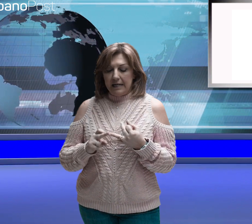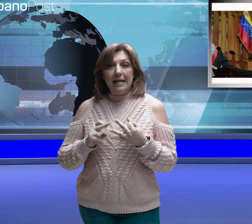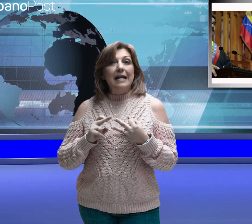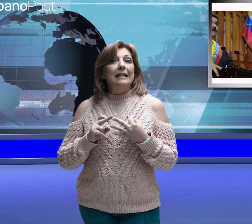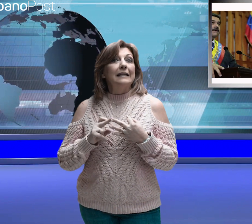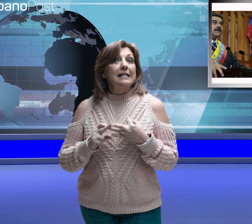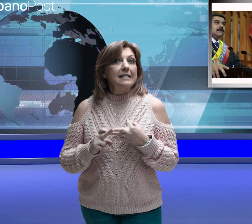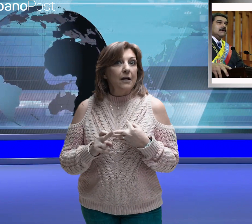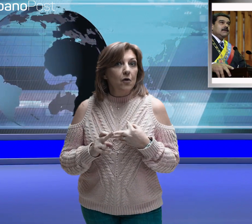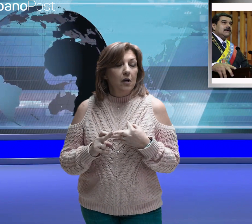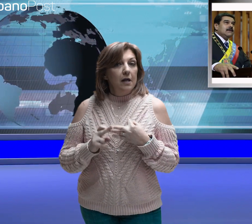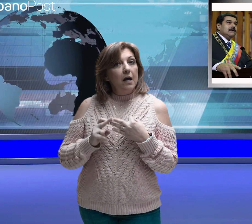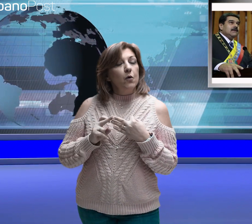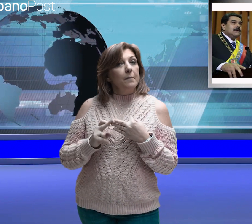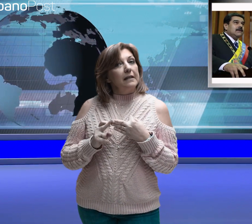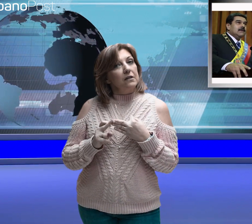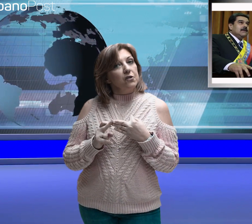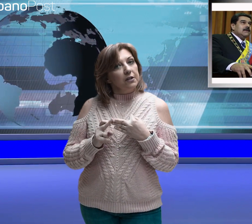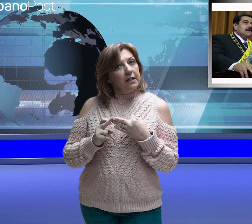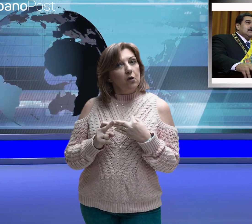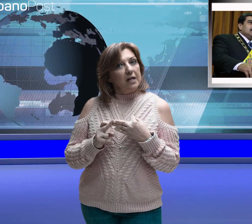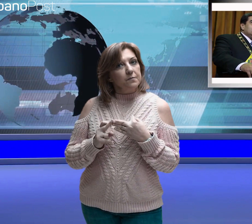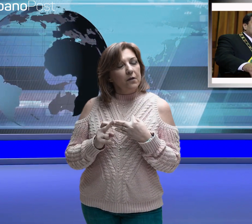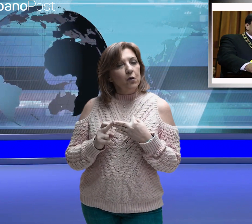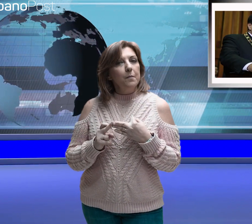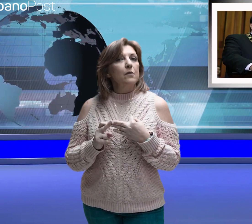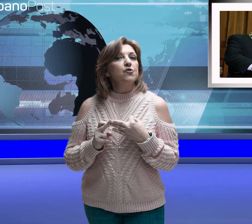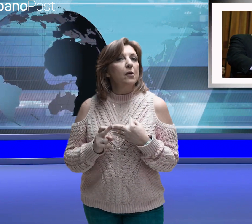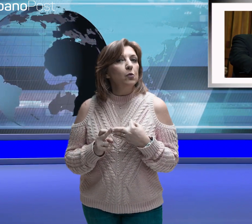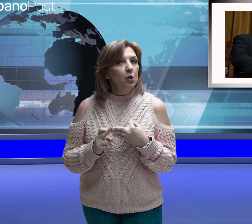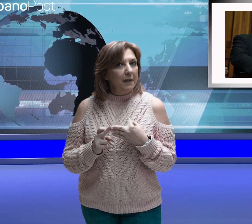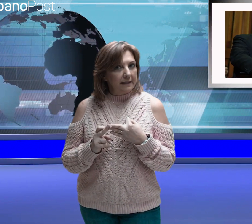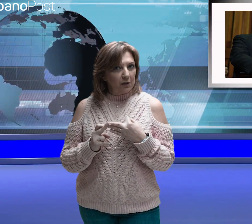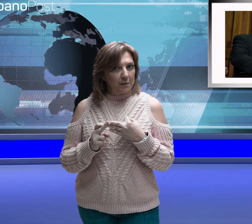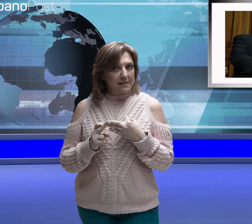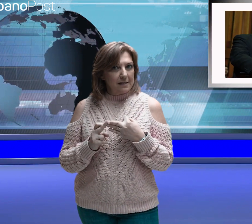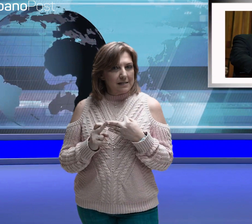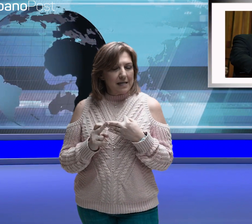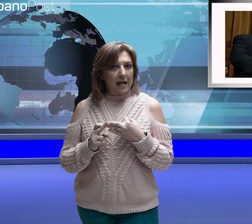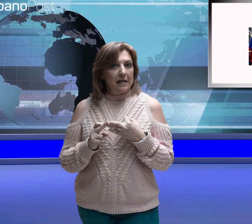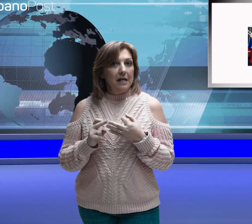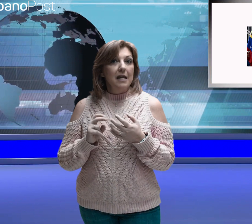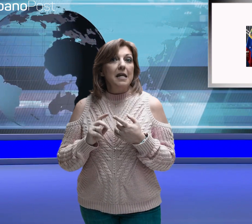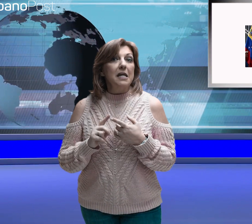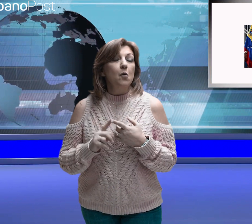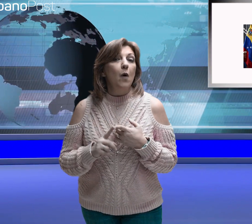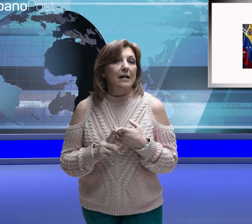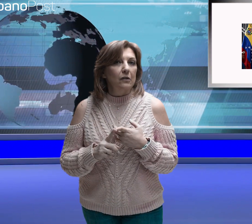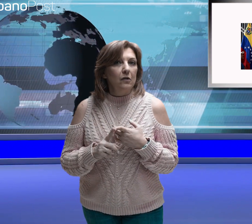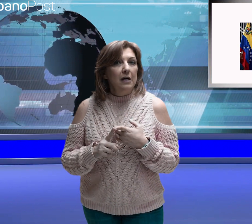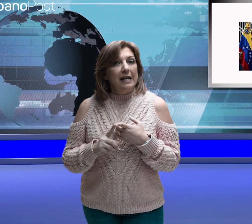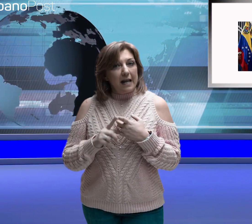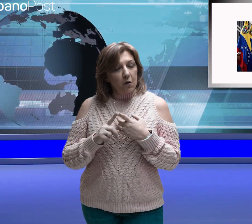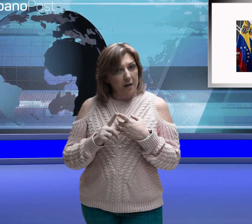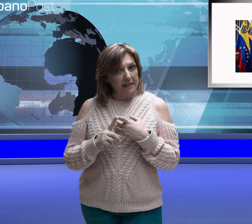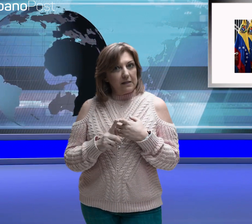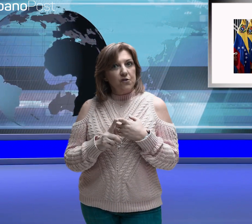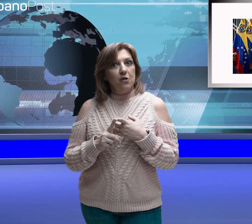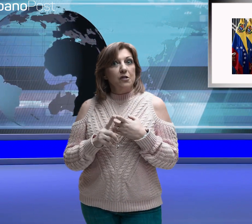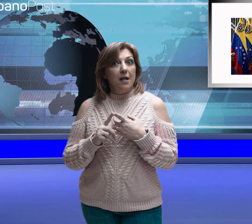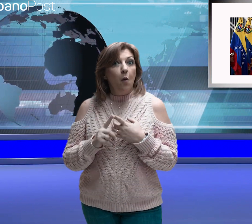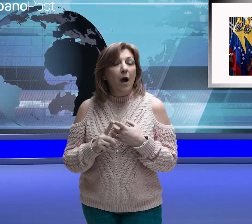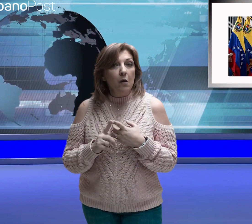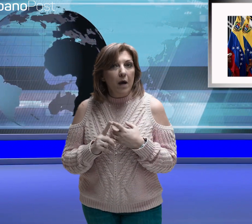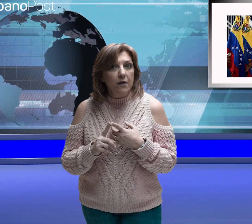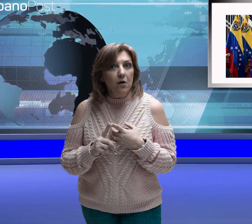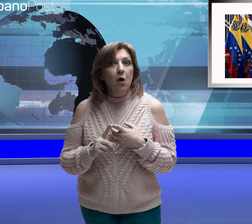Latina. Tercero, la juramentación de Nicolás Maduro para un segundo mandato presidencial. Y cuarto, la